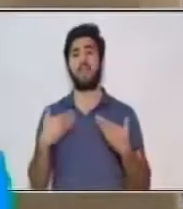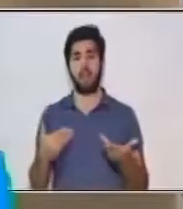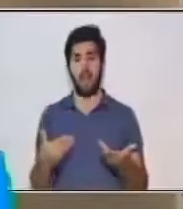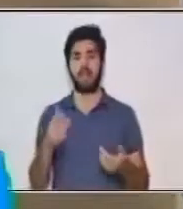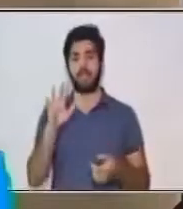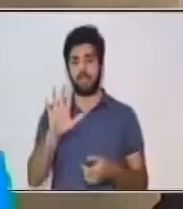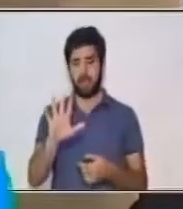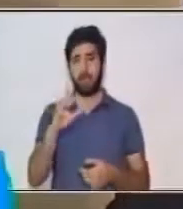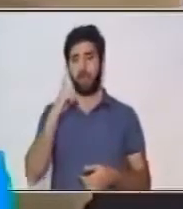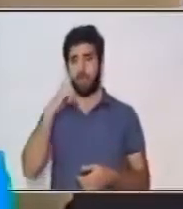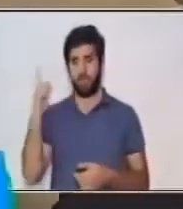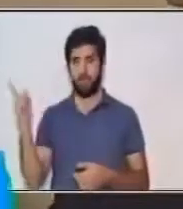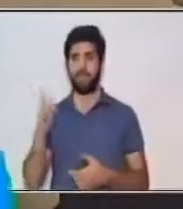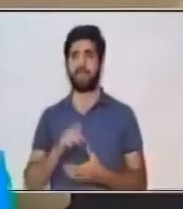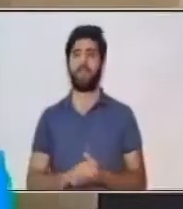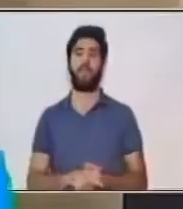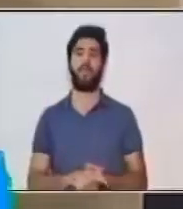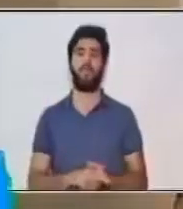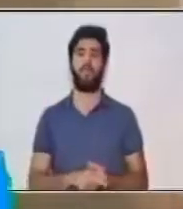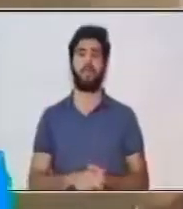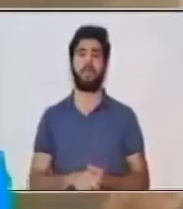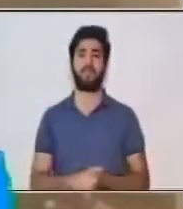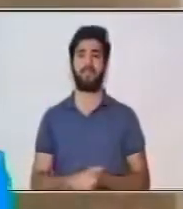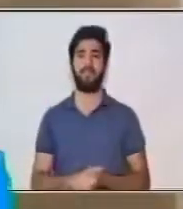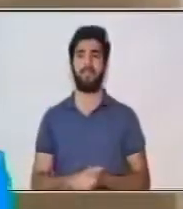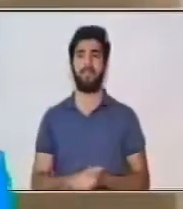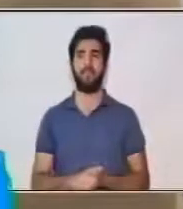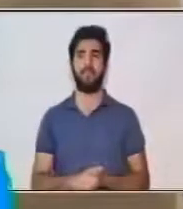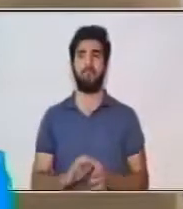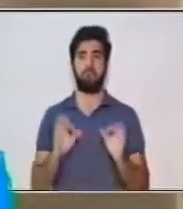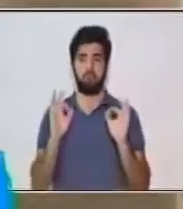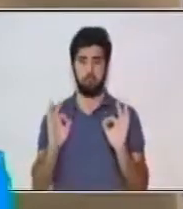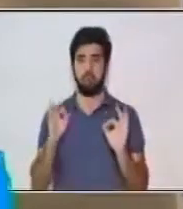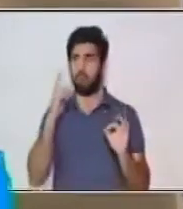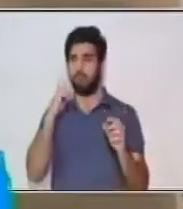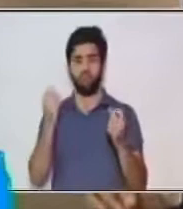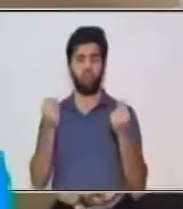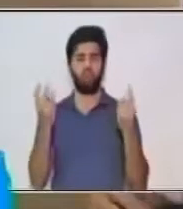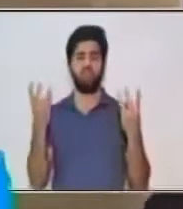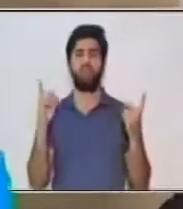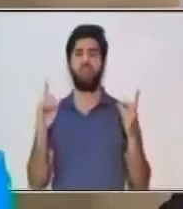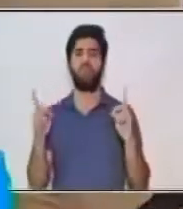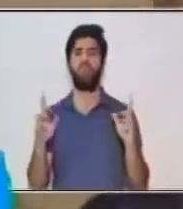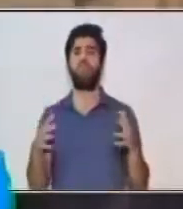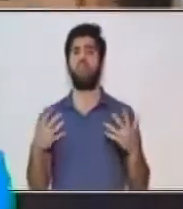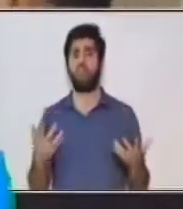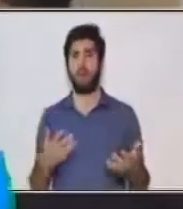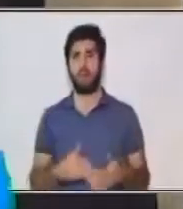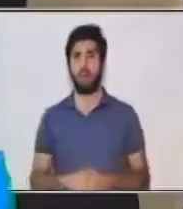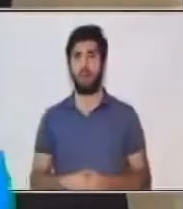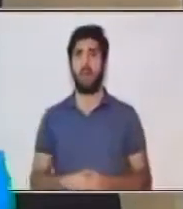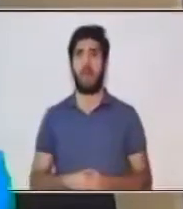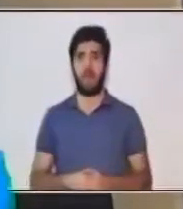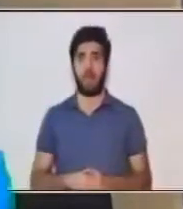y multiplicados nos den 6. ¿Cuáles son esos números? Muy bien,